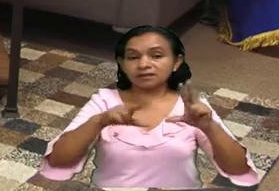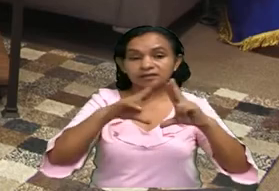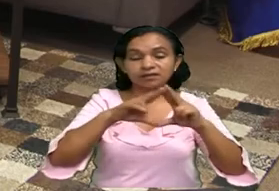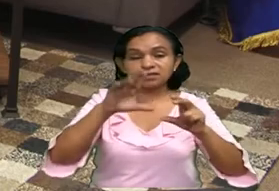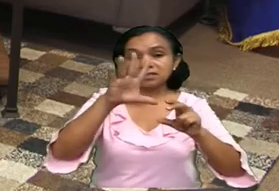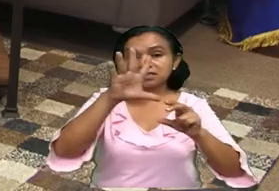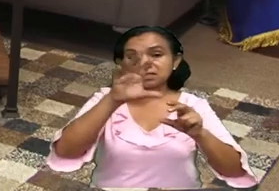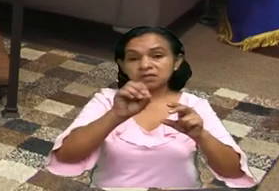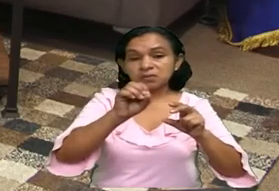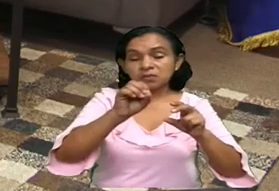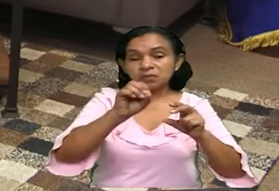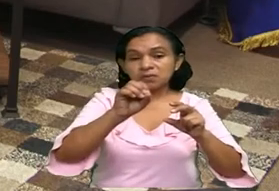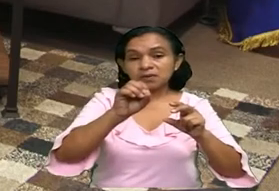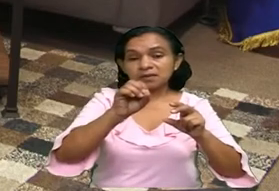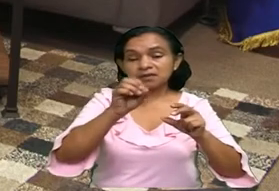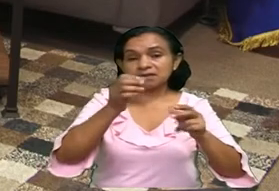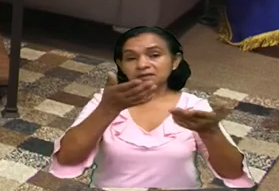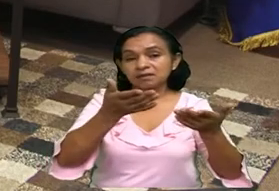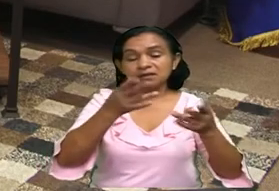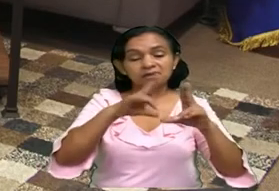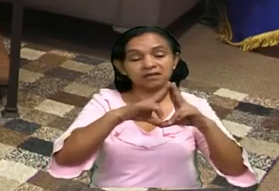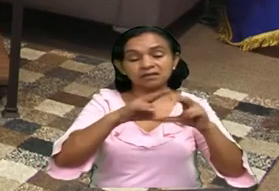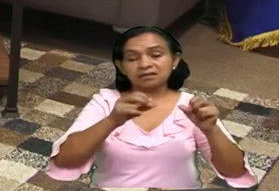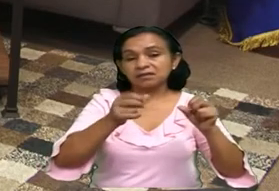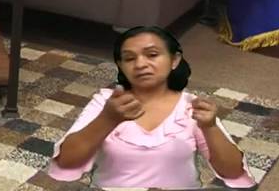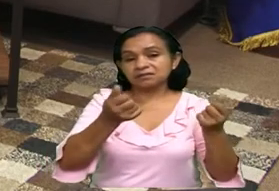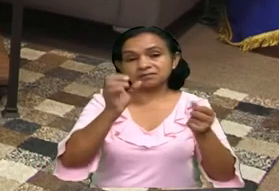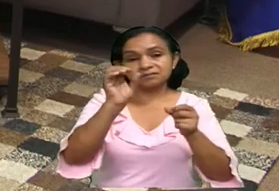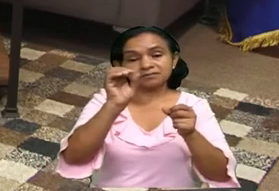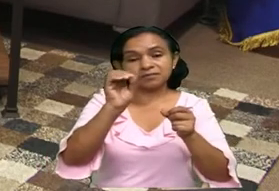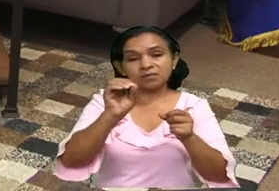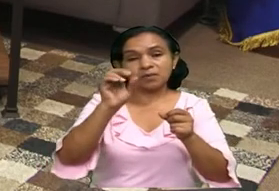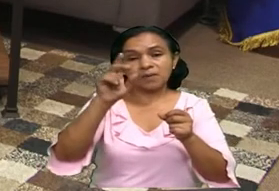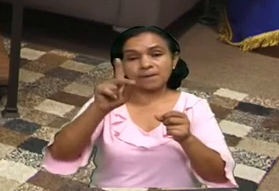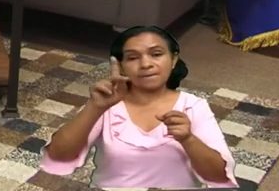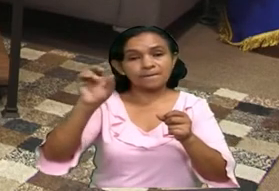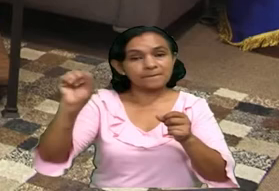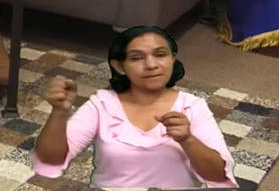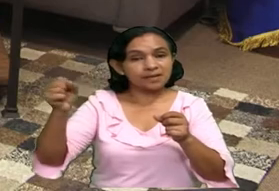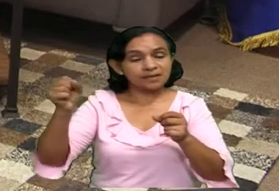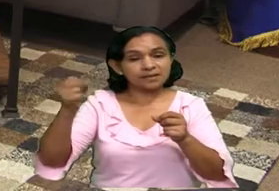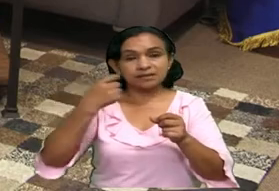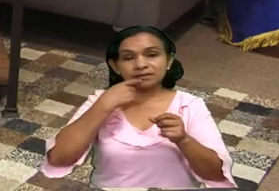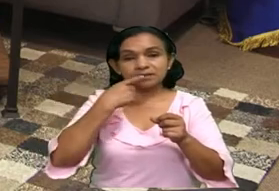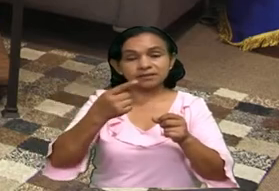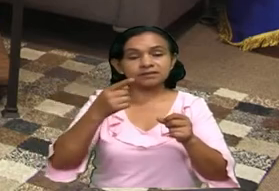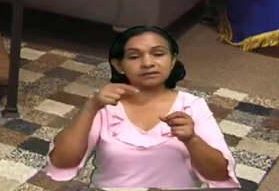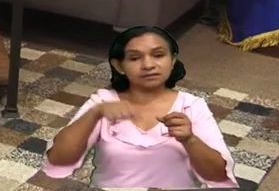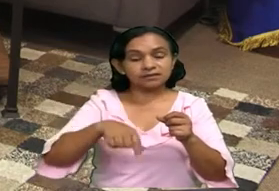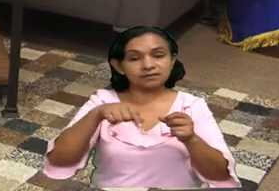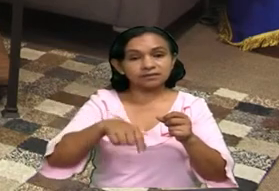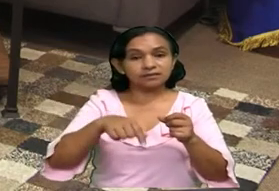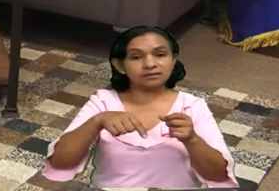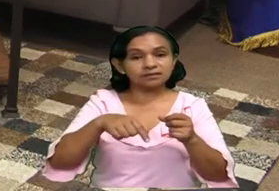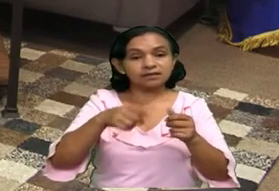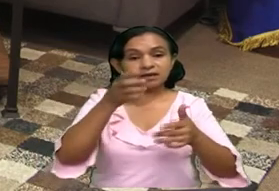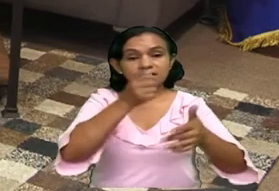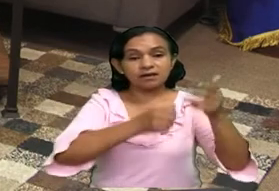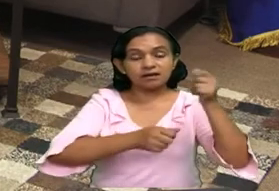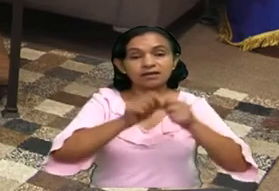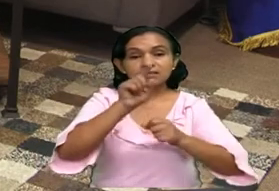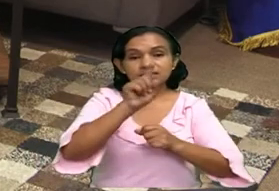50 litros por año y la recomendación de la Organización Panamericana de la Salud es que deberíamos de andar consumiendo al